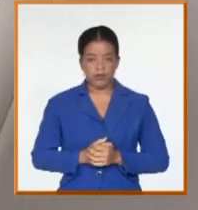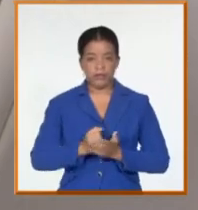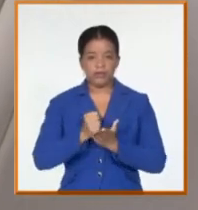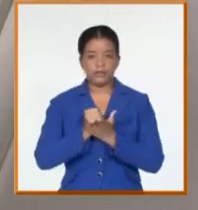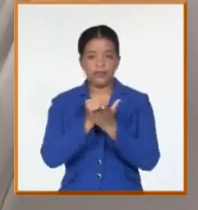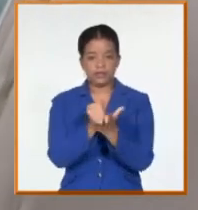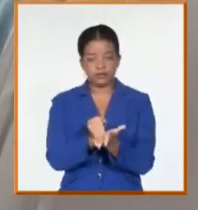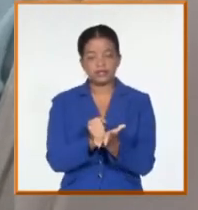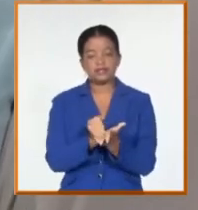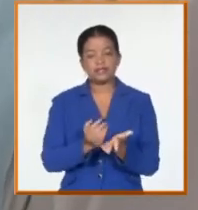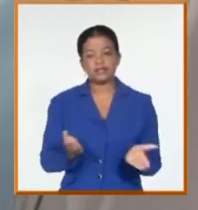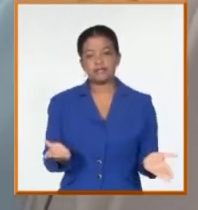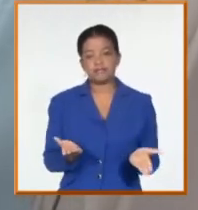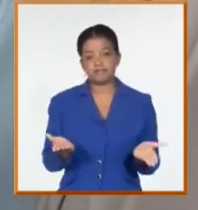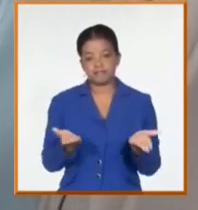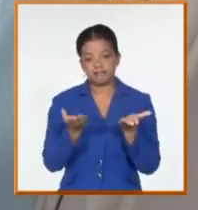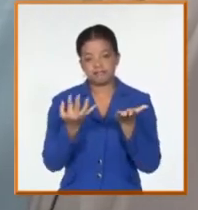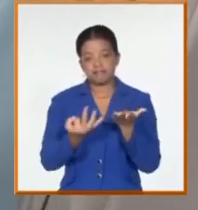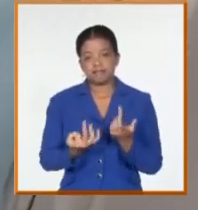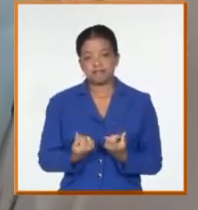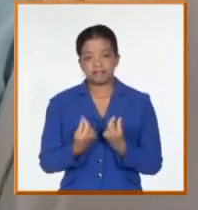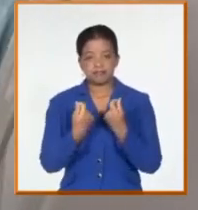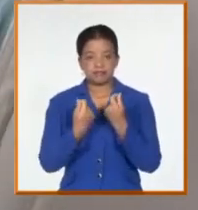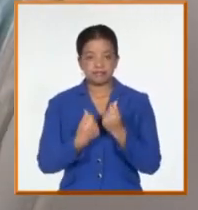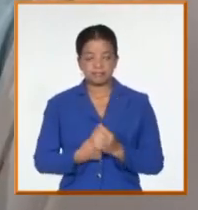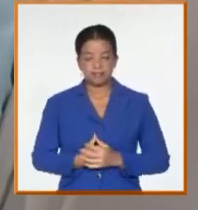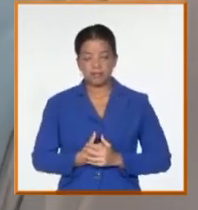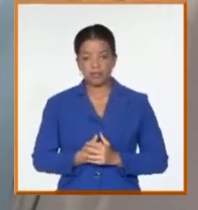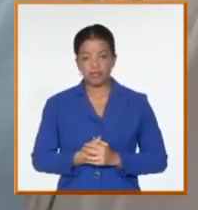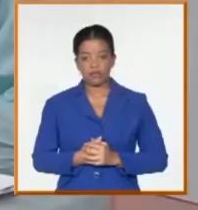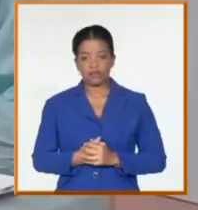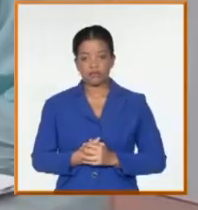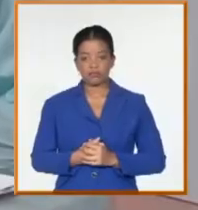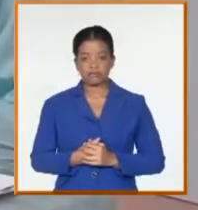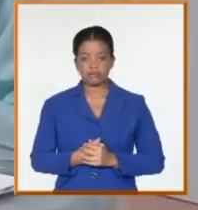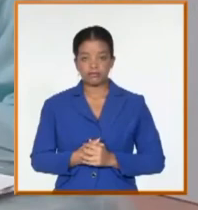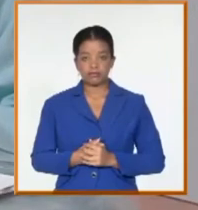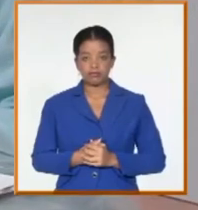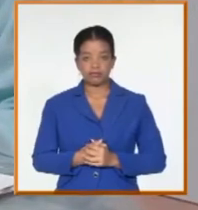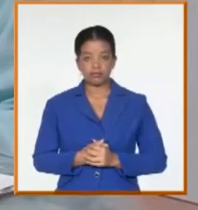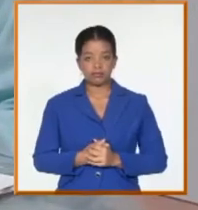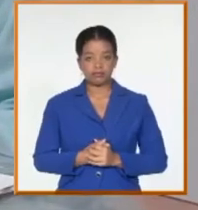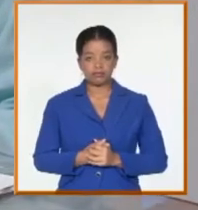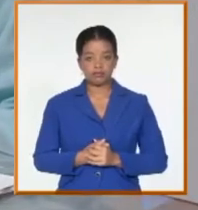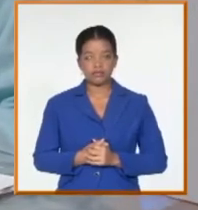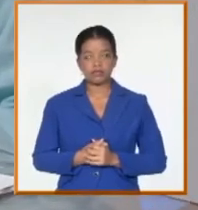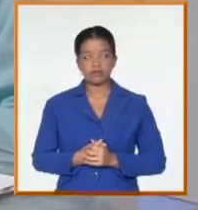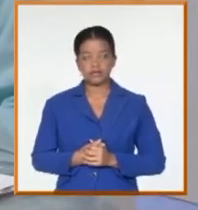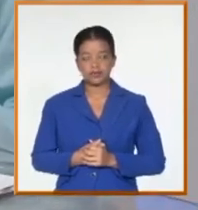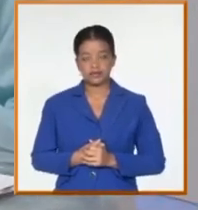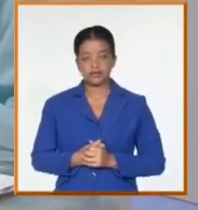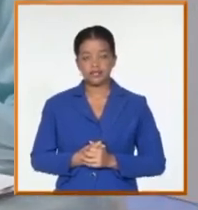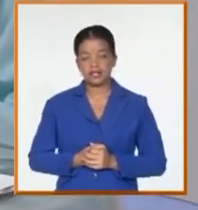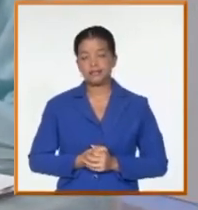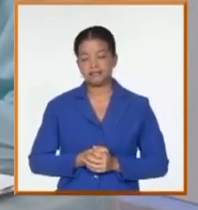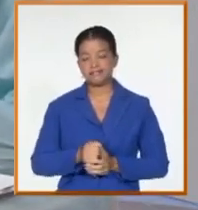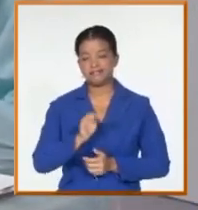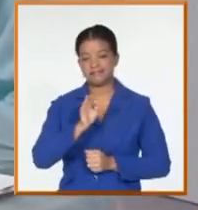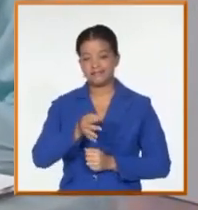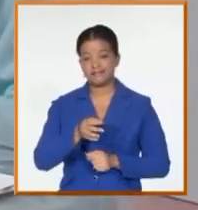mejor entonces también toda la cadena de la economía y de por supuesto aumenta la eficiencia de los